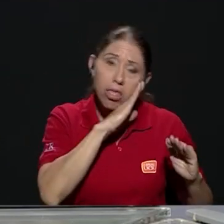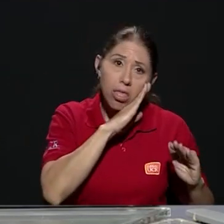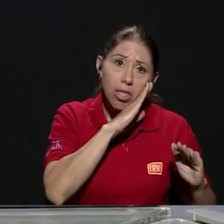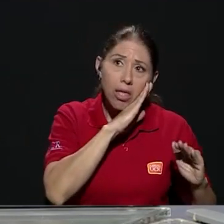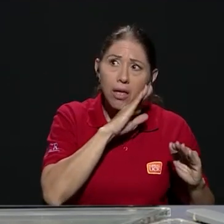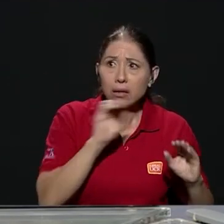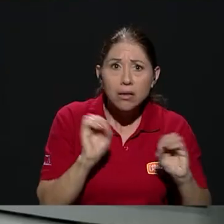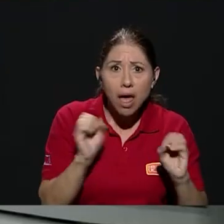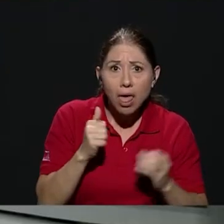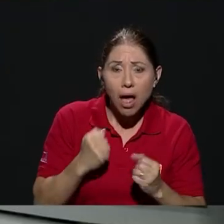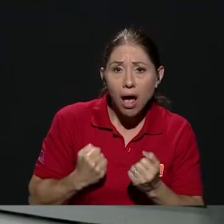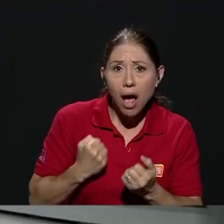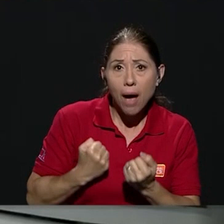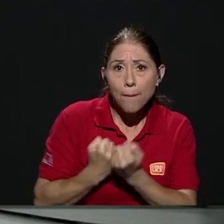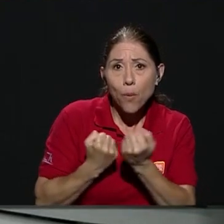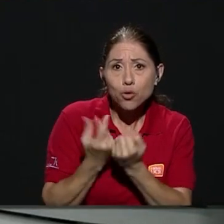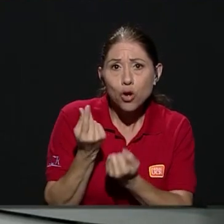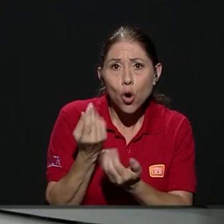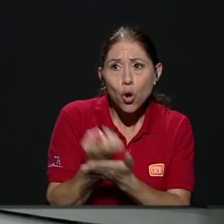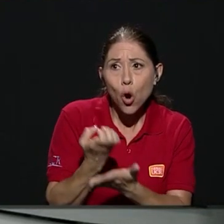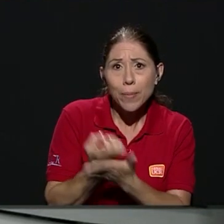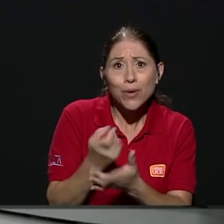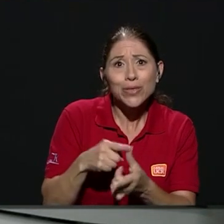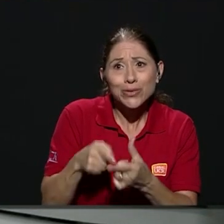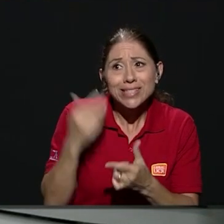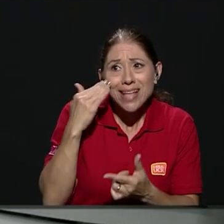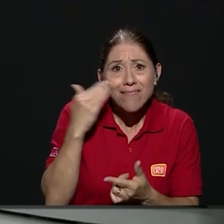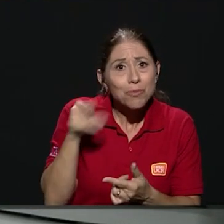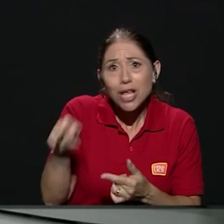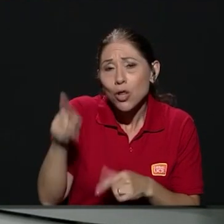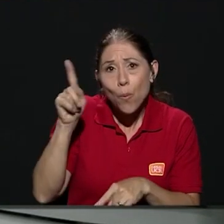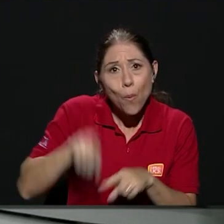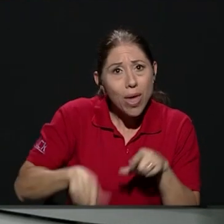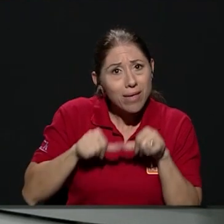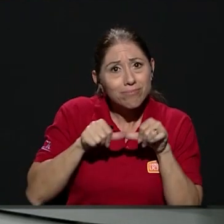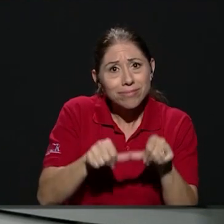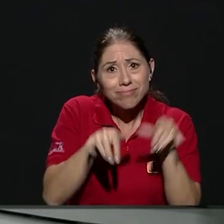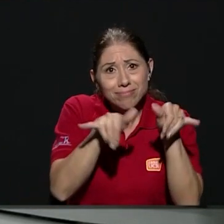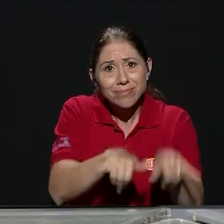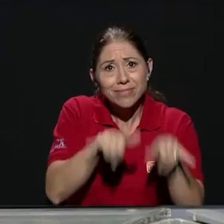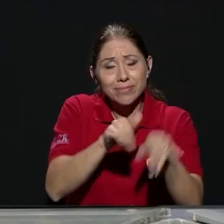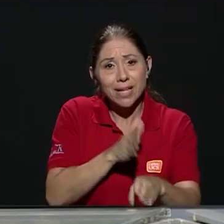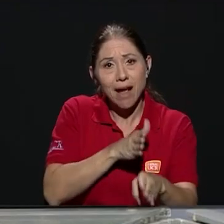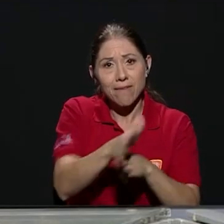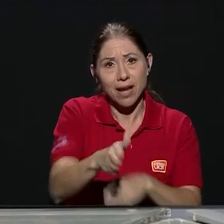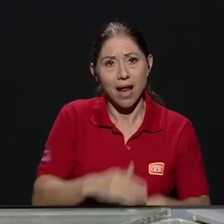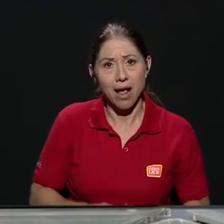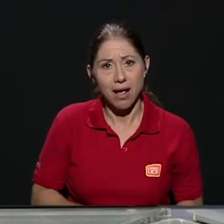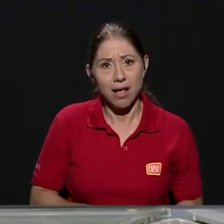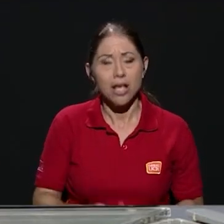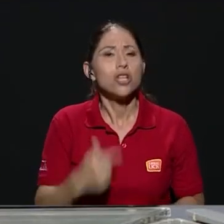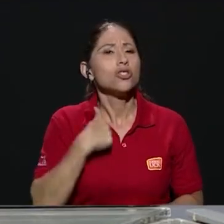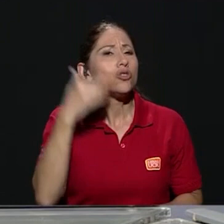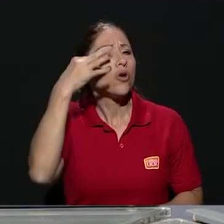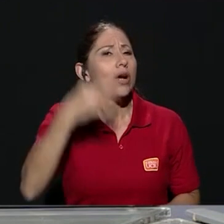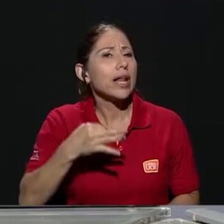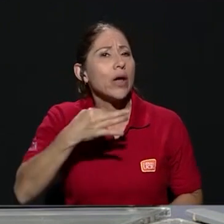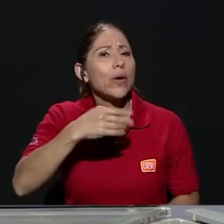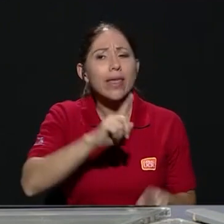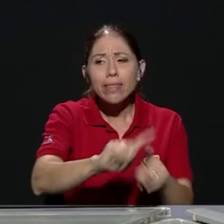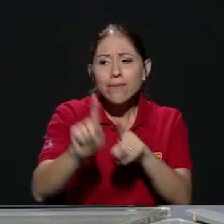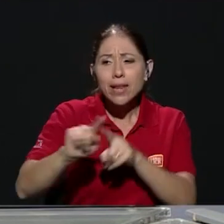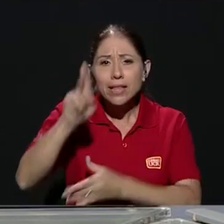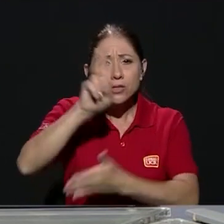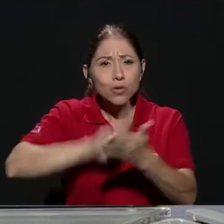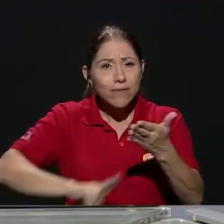nosotros sabemos que ese estudiante no se va a quedar en esa carrera. Entonces creo que las universidades hemos ido como descubriendo